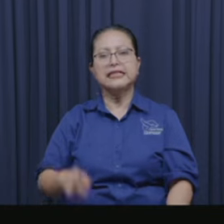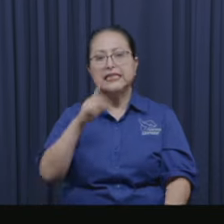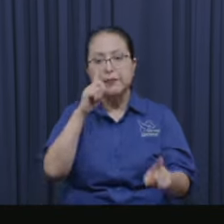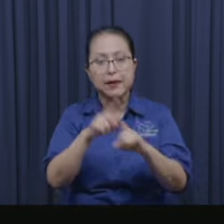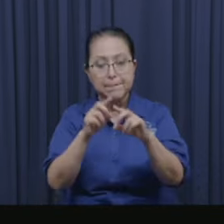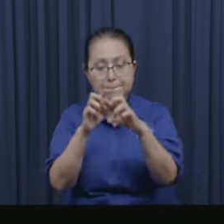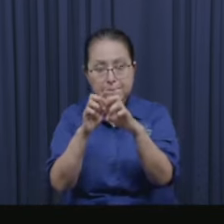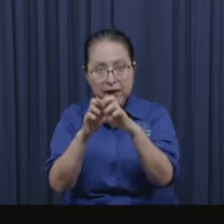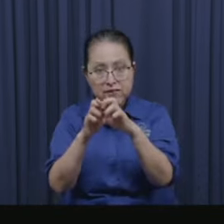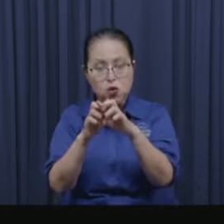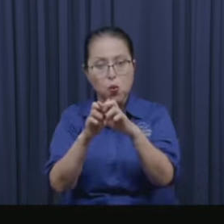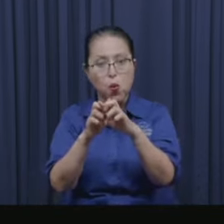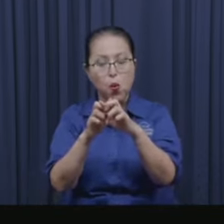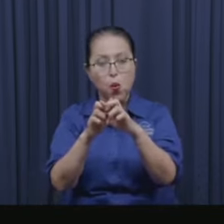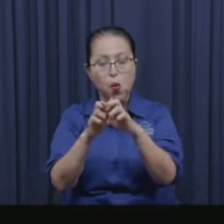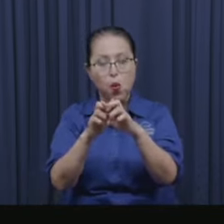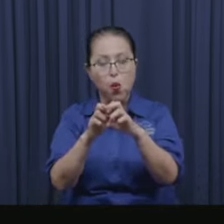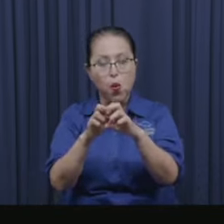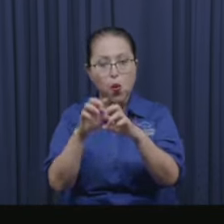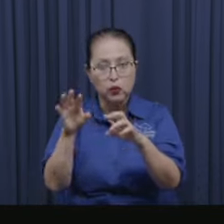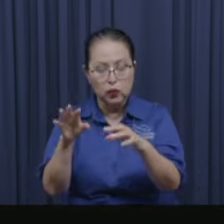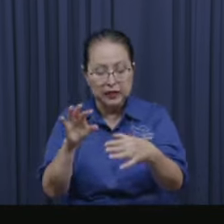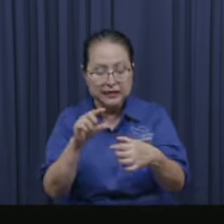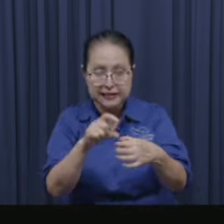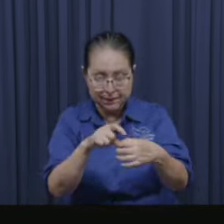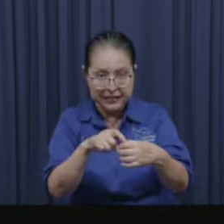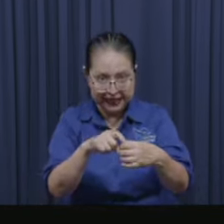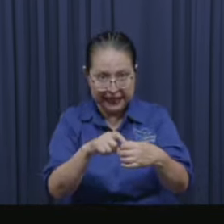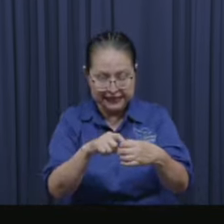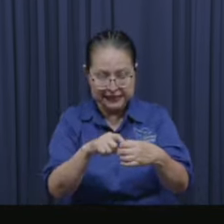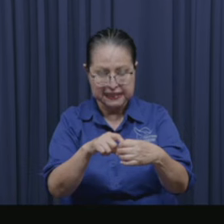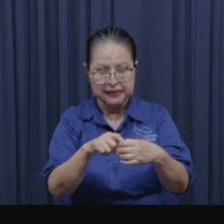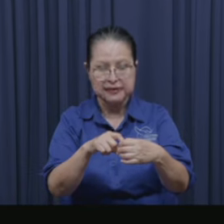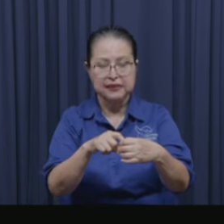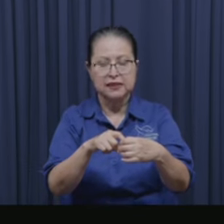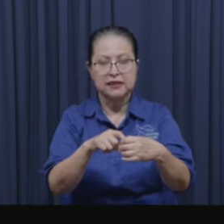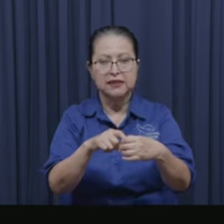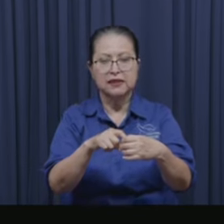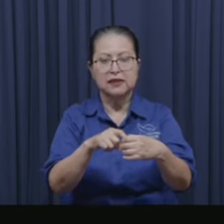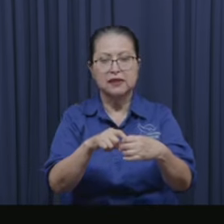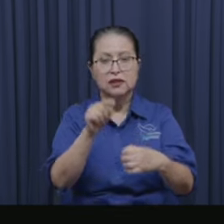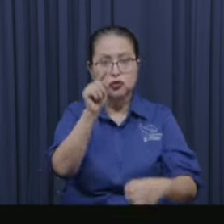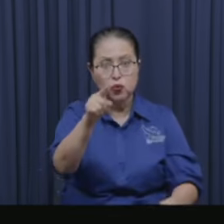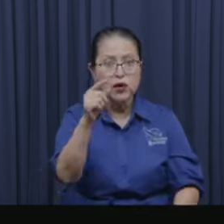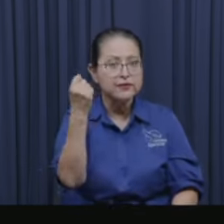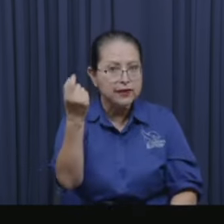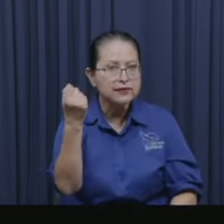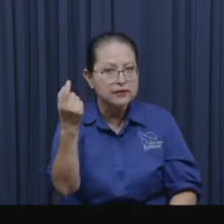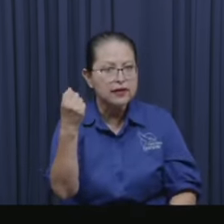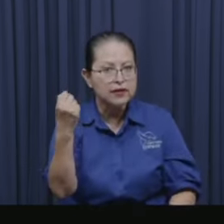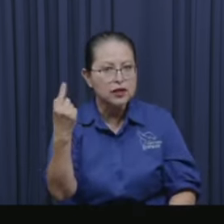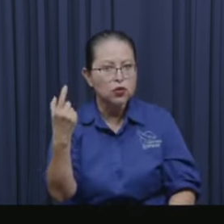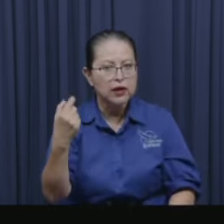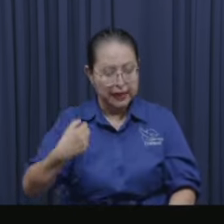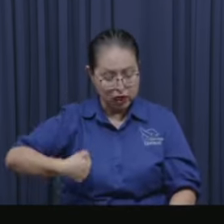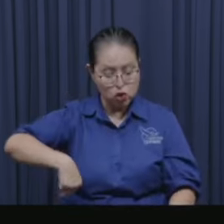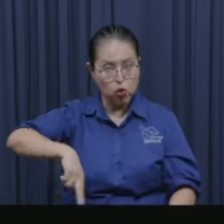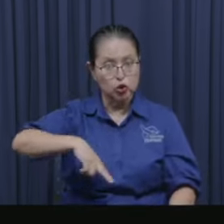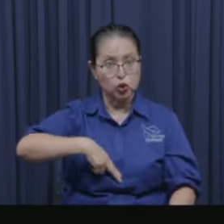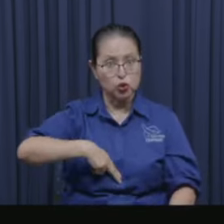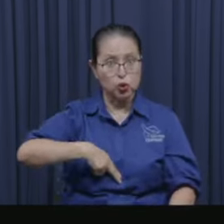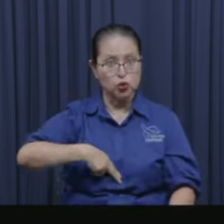vosotros sí o no A ver corríjame hermano estoy mal o medio mal